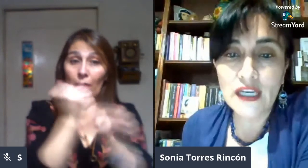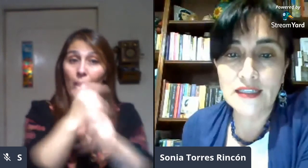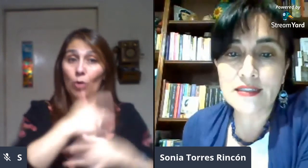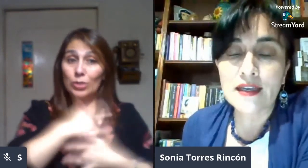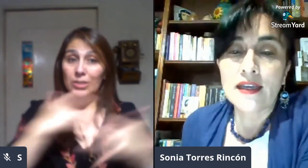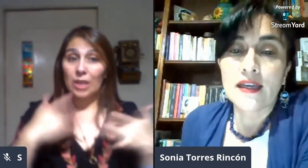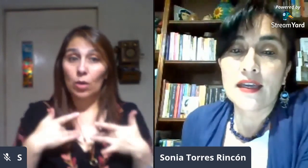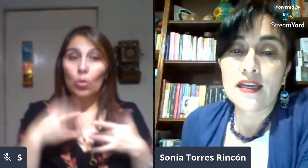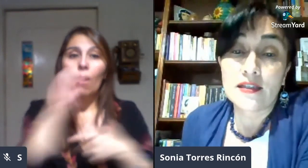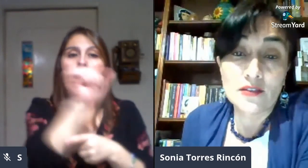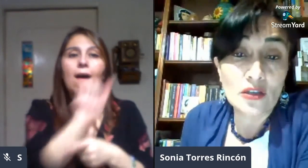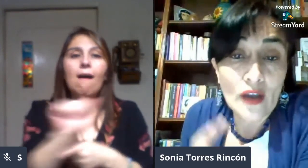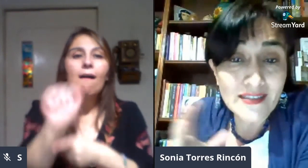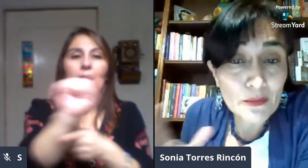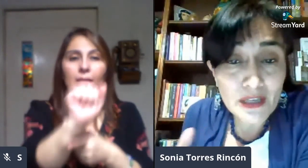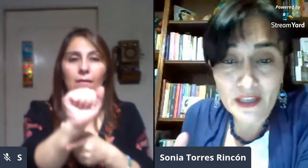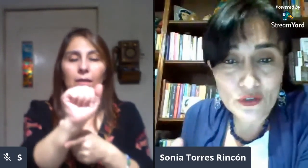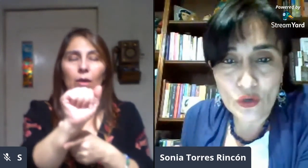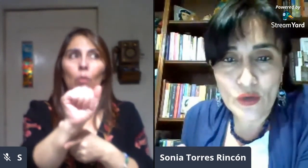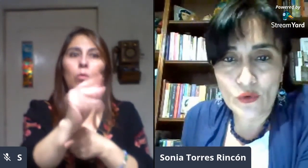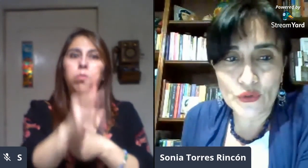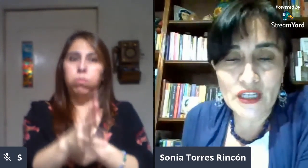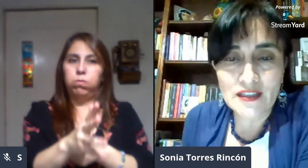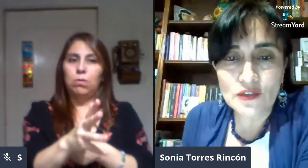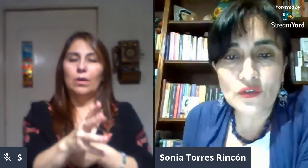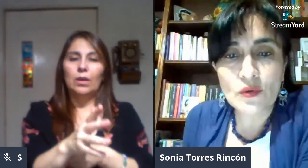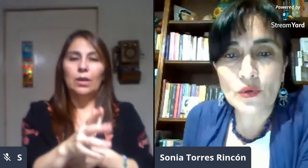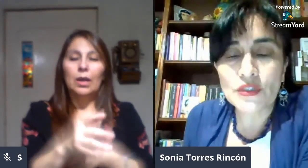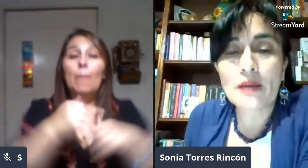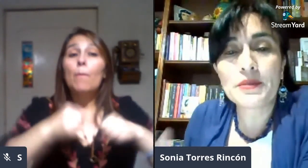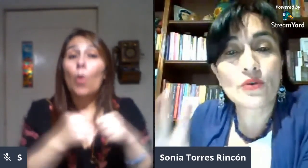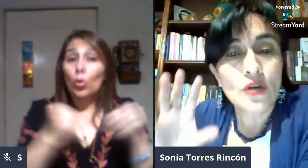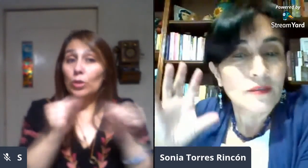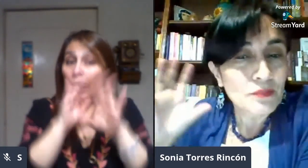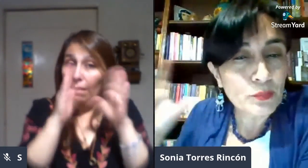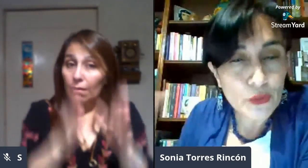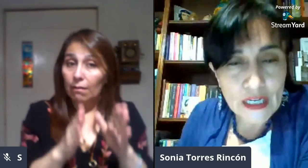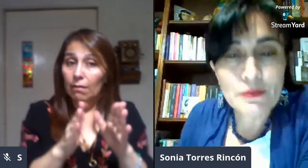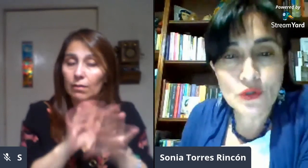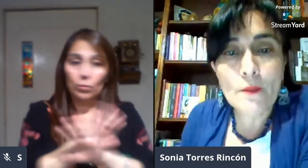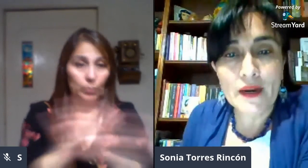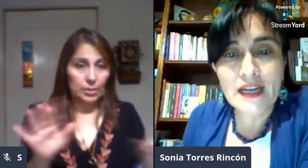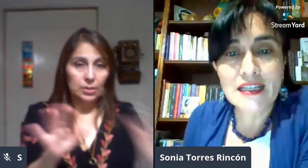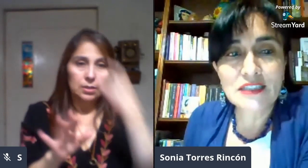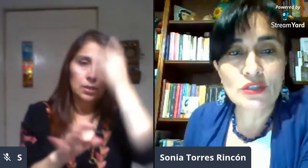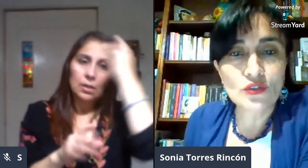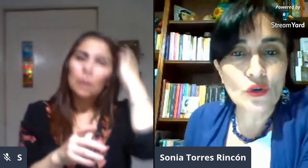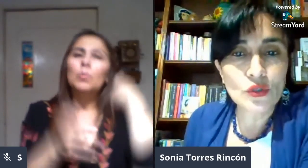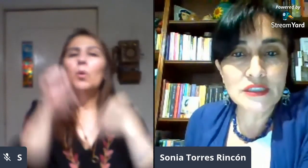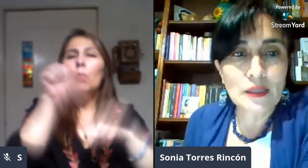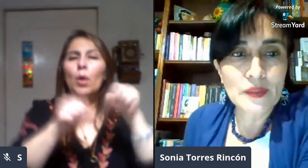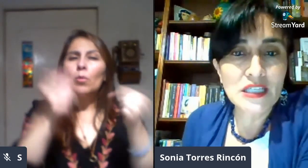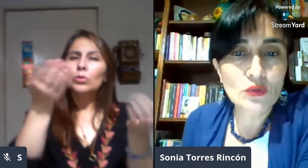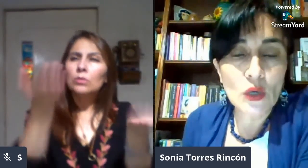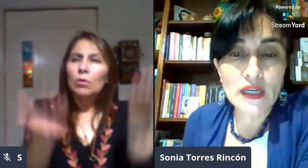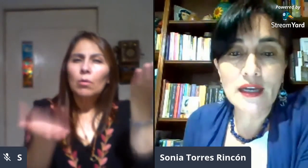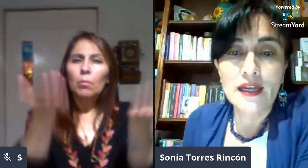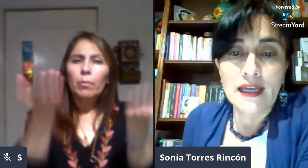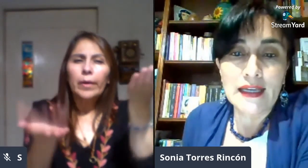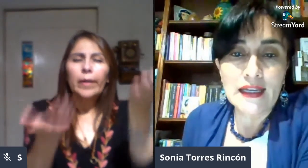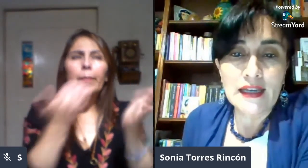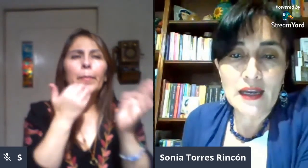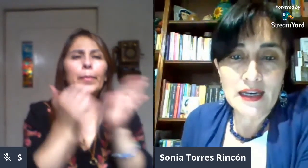son mujeres. No estamos hablando solo de Bogotá, datos de Bogotá, pero pudiéramos comparar la situación con lo que está pasando